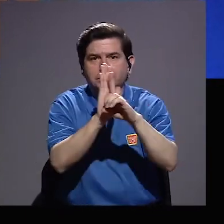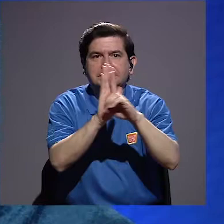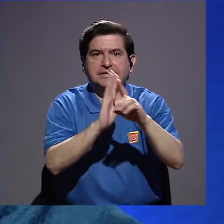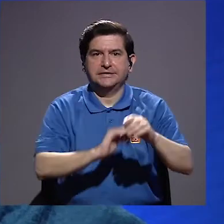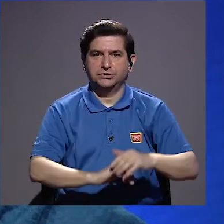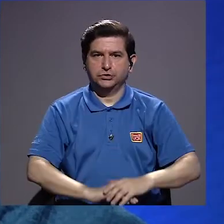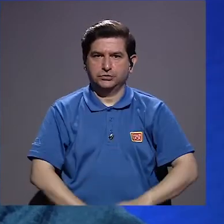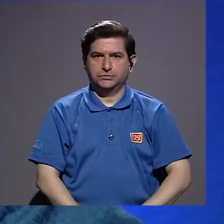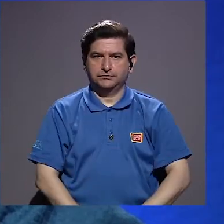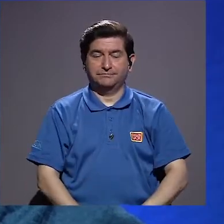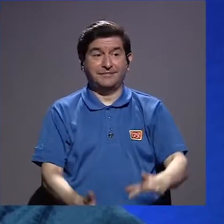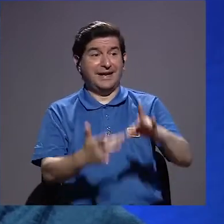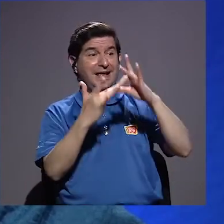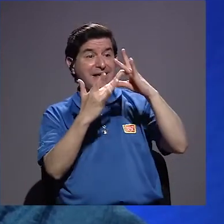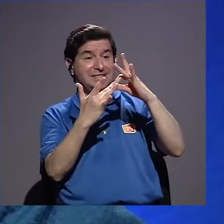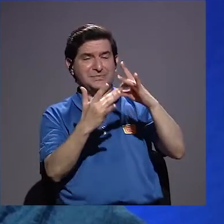derecho,